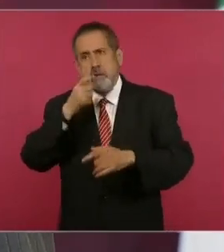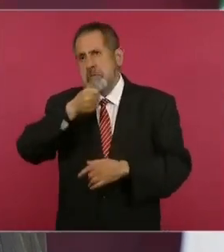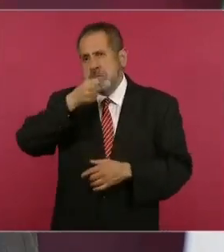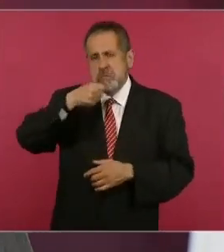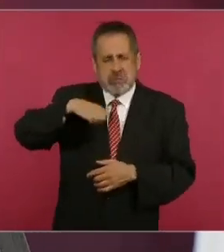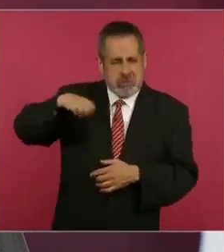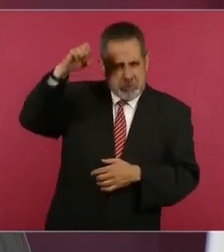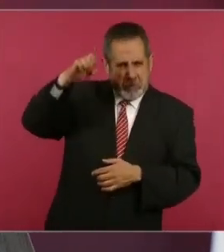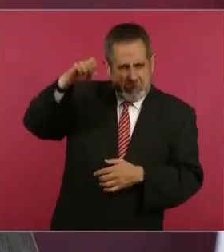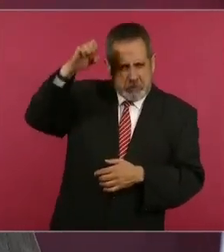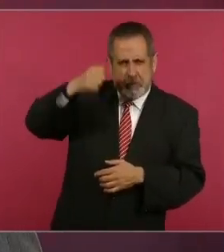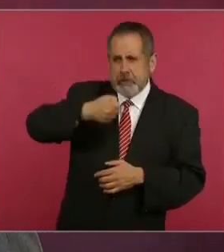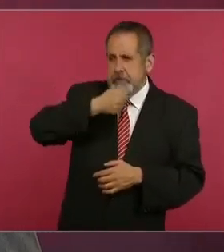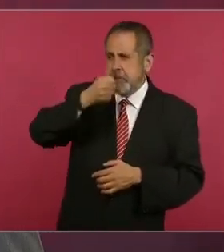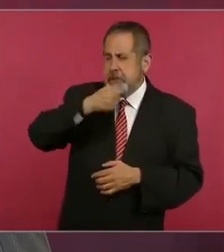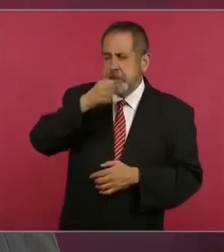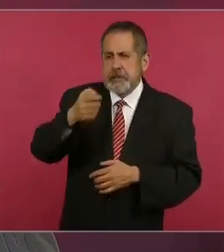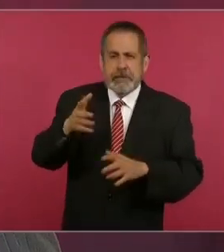mayores son